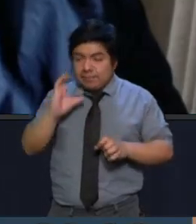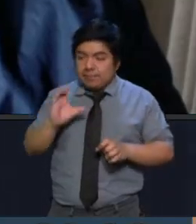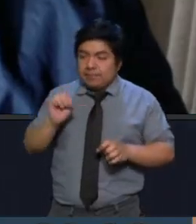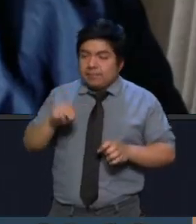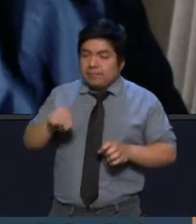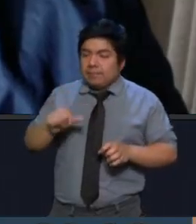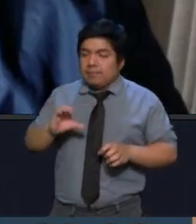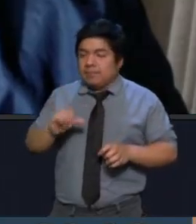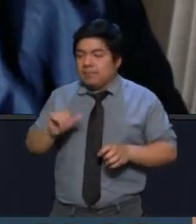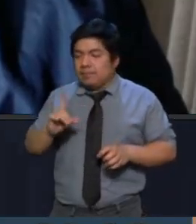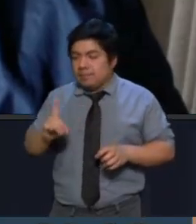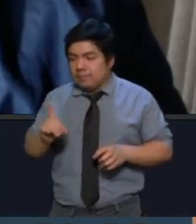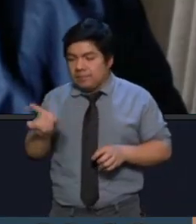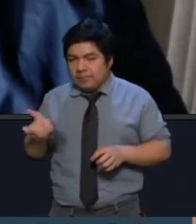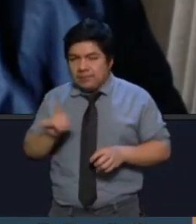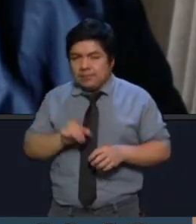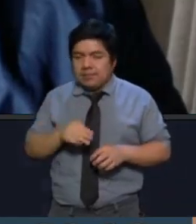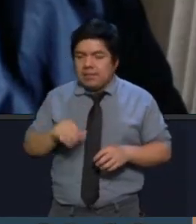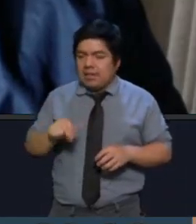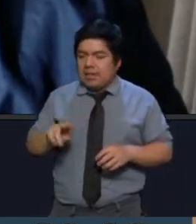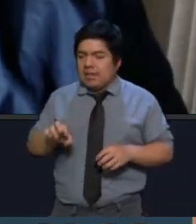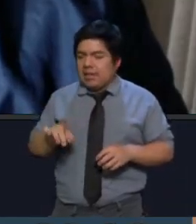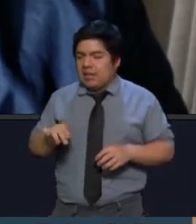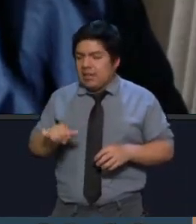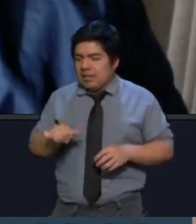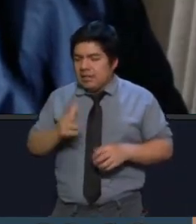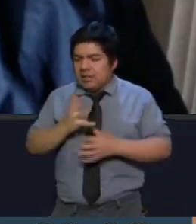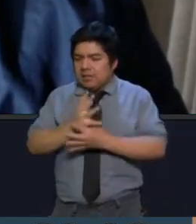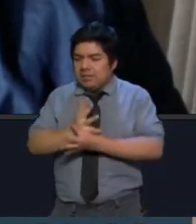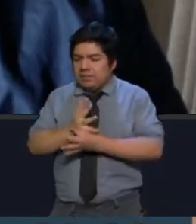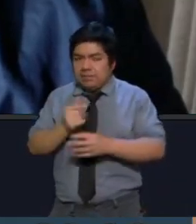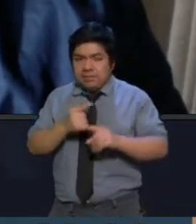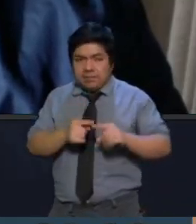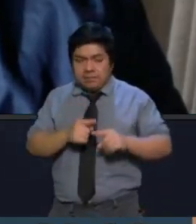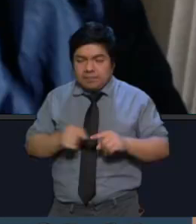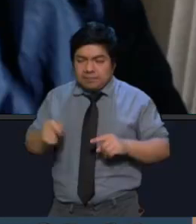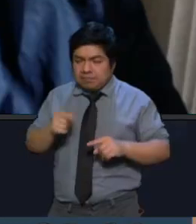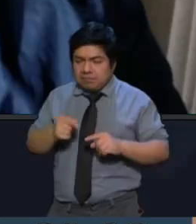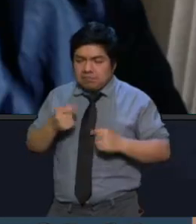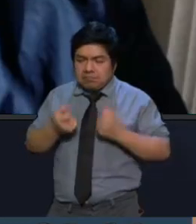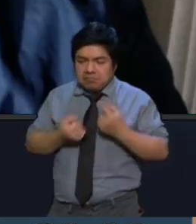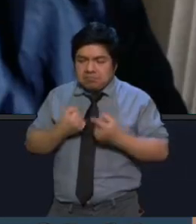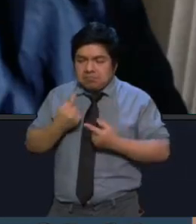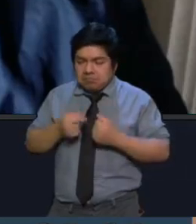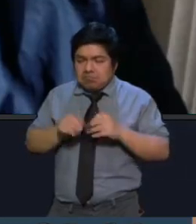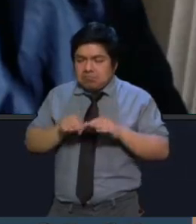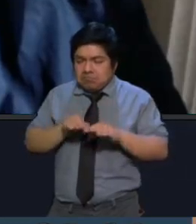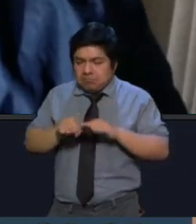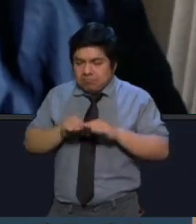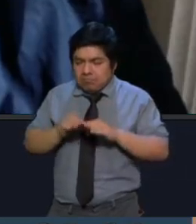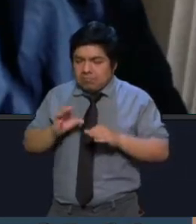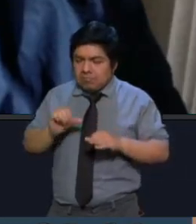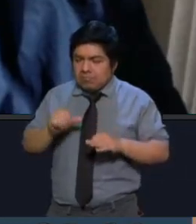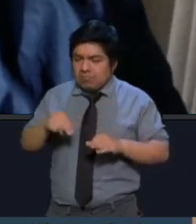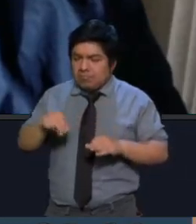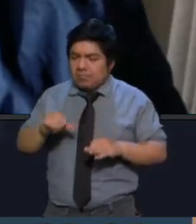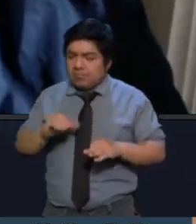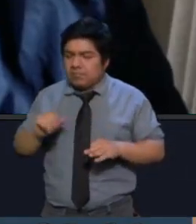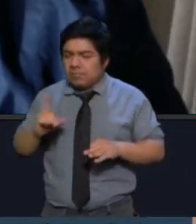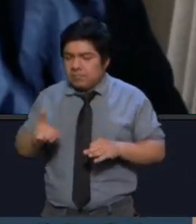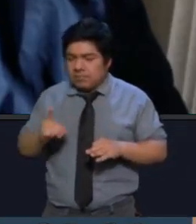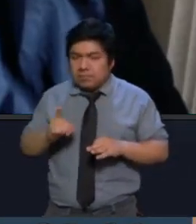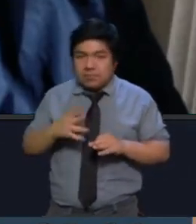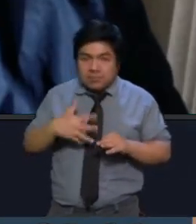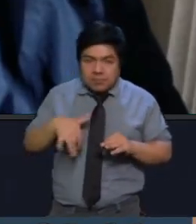a la doctora María Elena Álvarez Bulla, y me contó que parte de los esfuerzos fundamentales en los que estaba abocándose el trabajo del CONACYT era precisamente